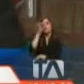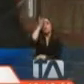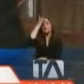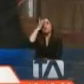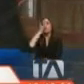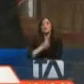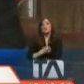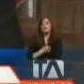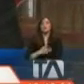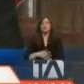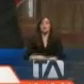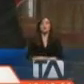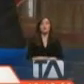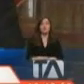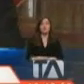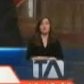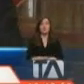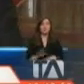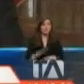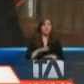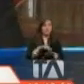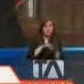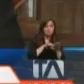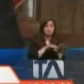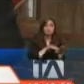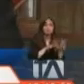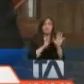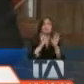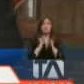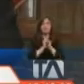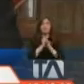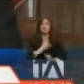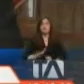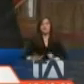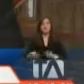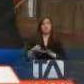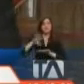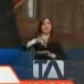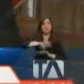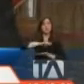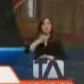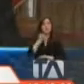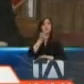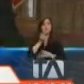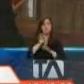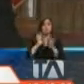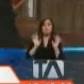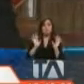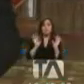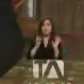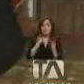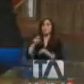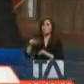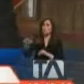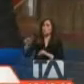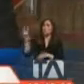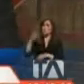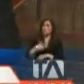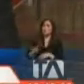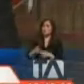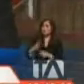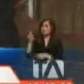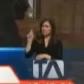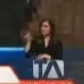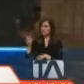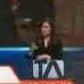una decisión, a ver si respaldan el pedido del presidente de la Asamblea de que tome un paso al costado el vicepresidente